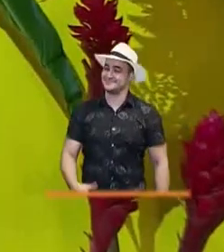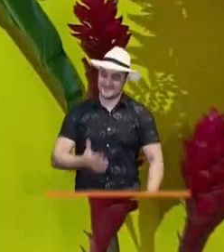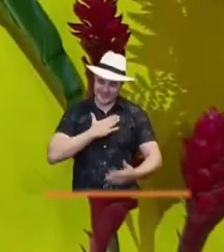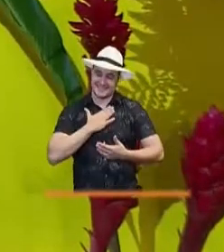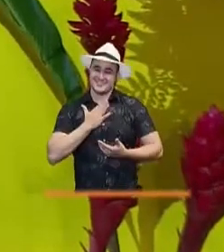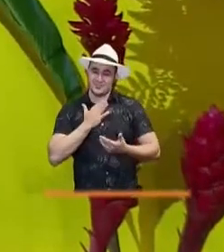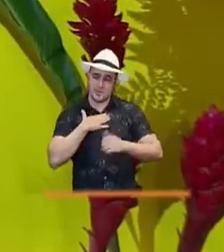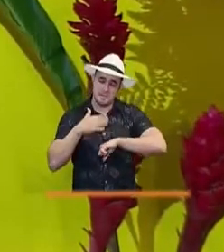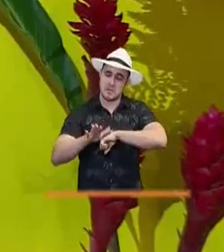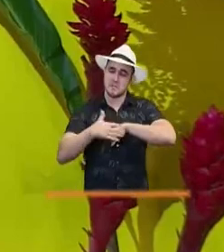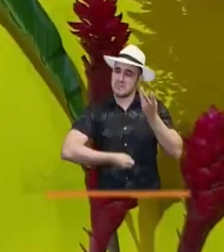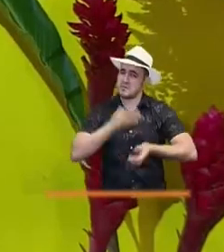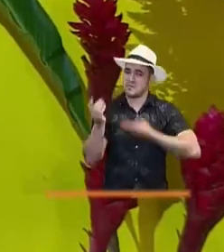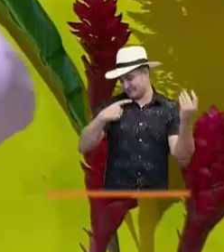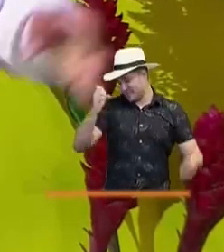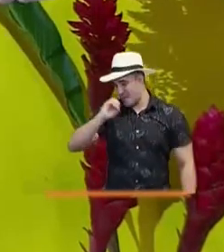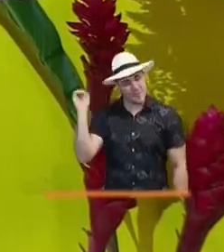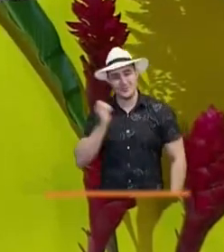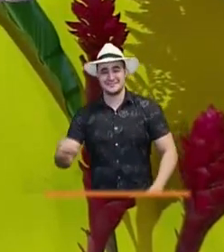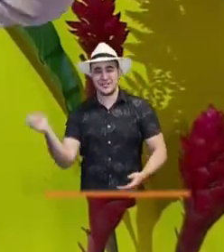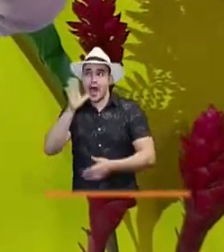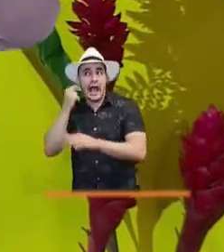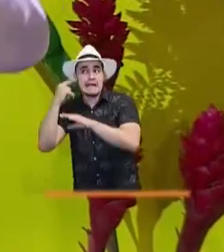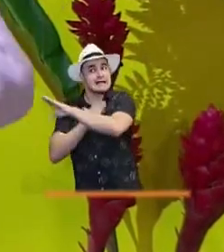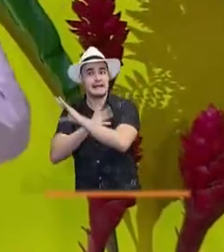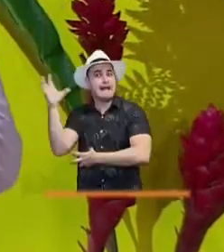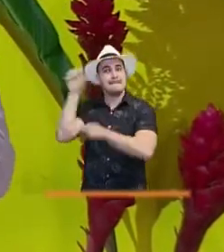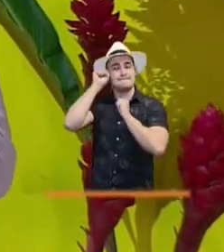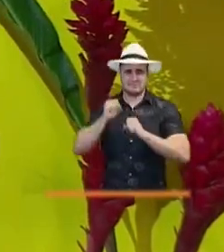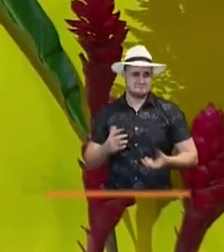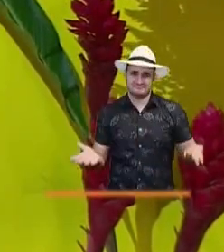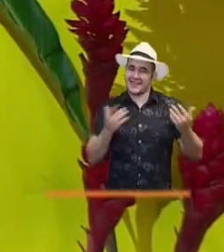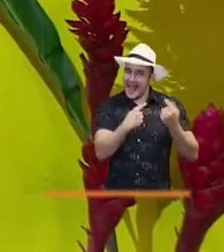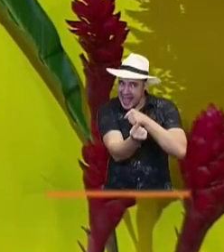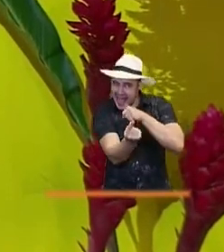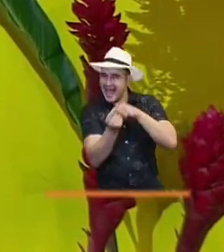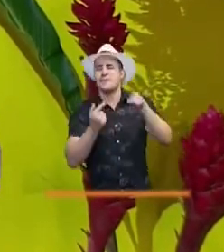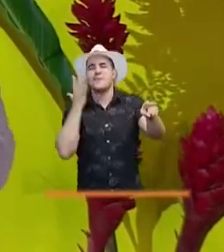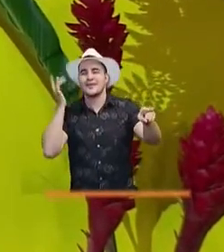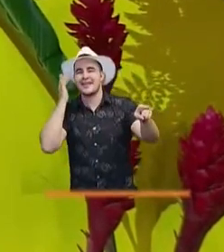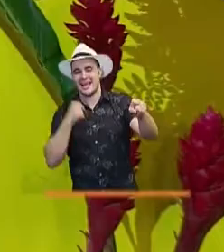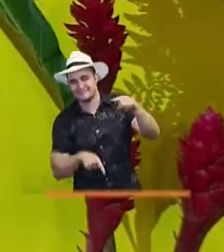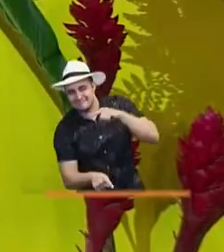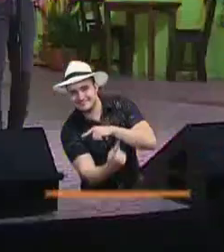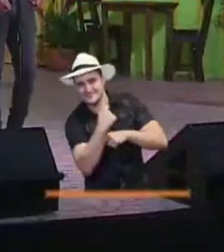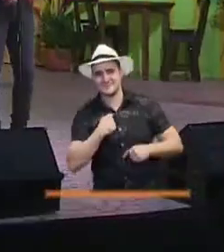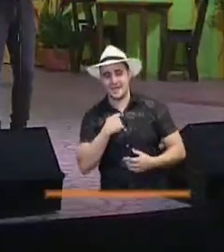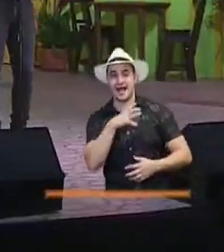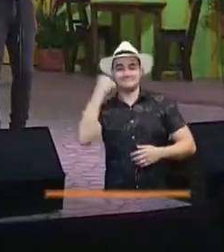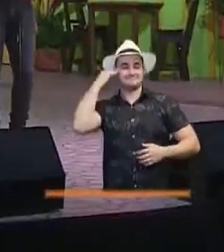yo improviso al 100. Eso le dicen a uno cuando está